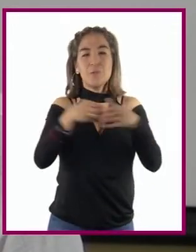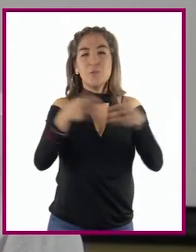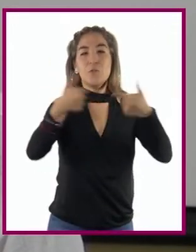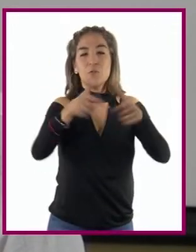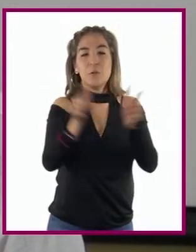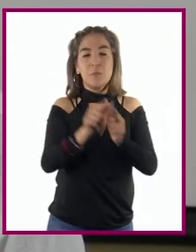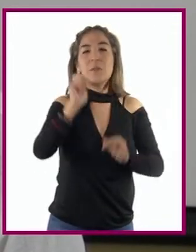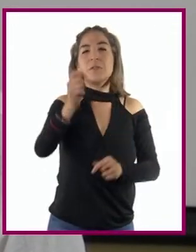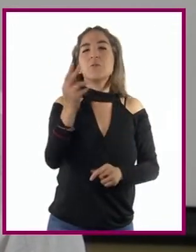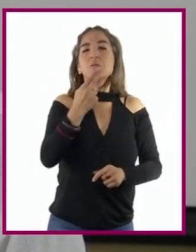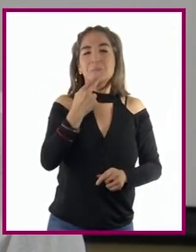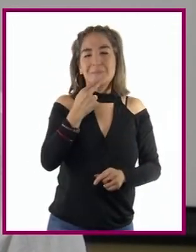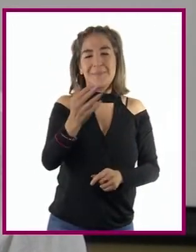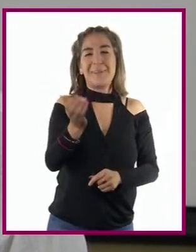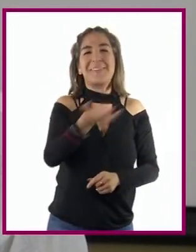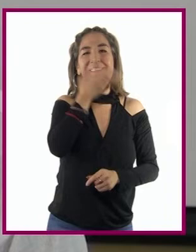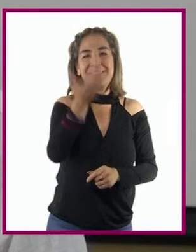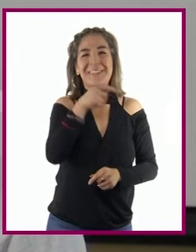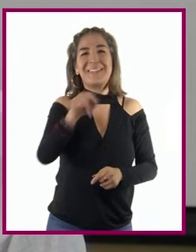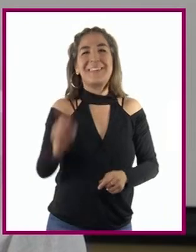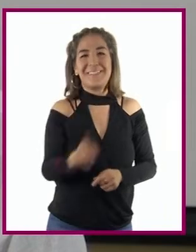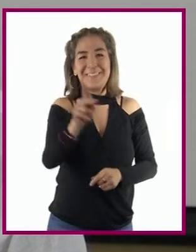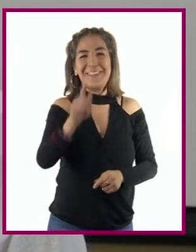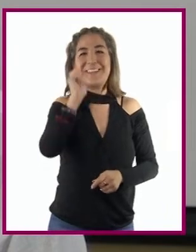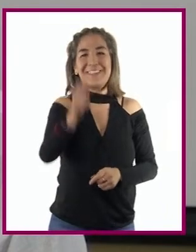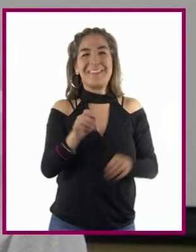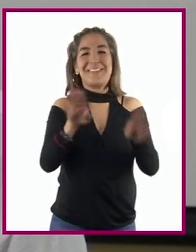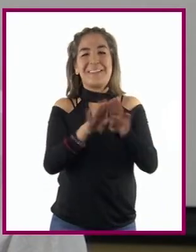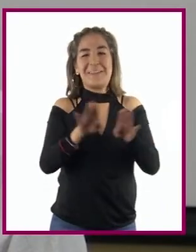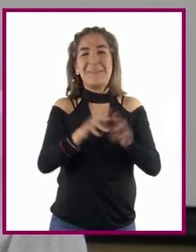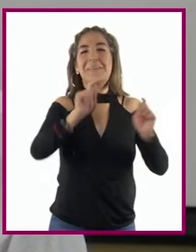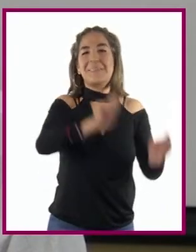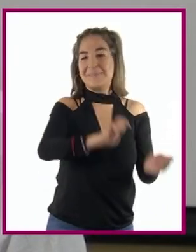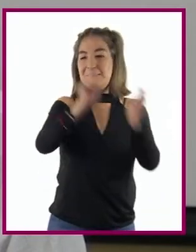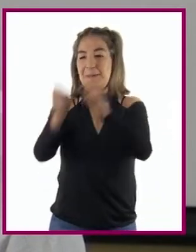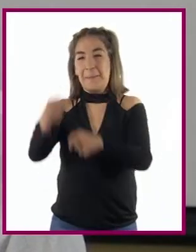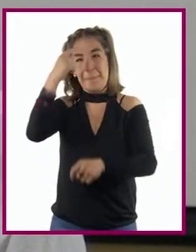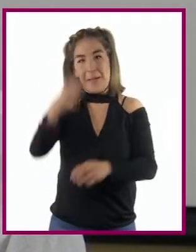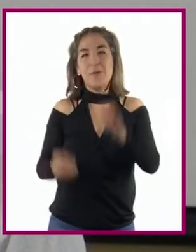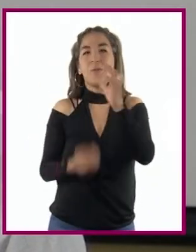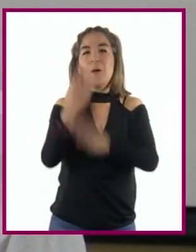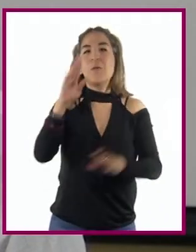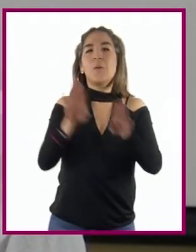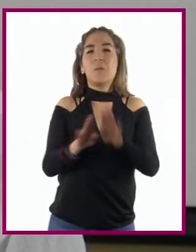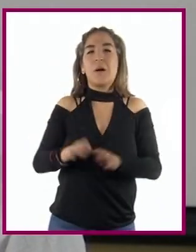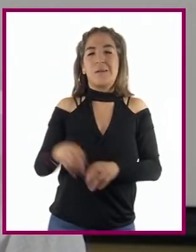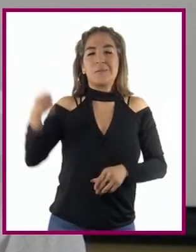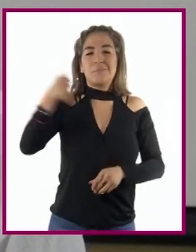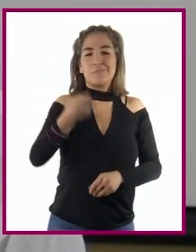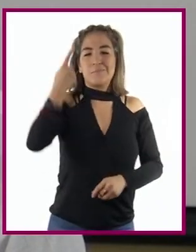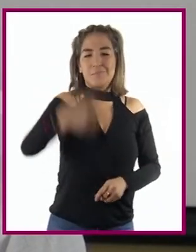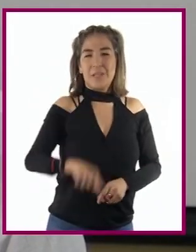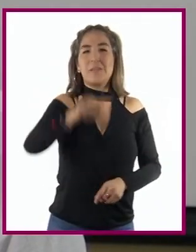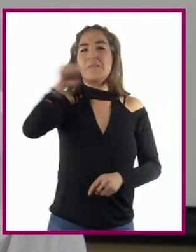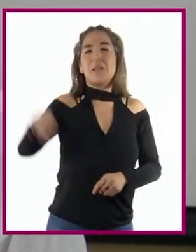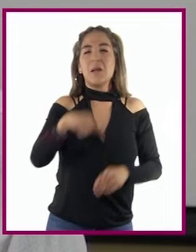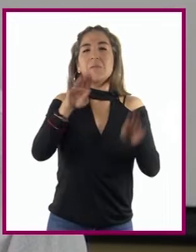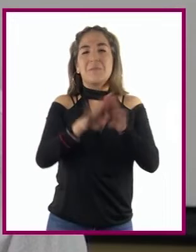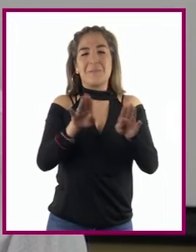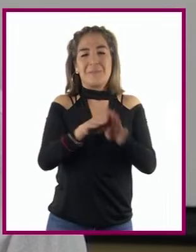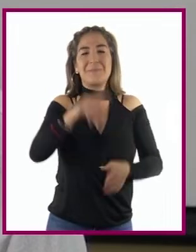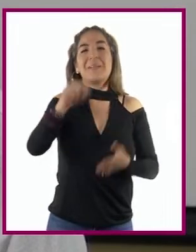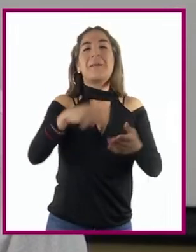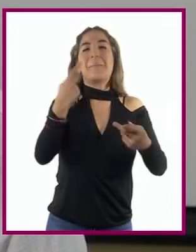los usos y costumbres del pueblo, se celebró la toma de posesión y entrega de bastón de mando de las nuevas autoridades municipales